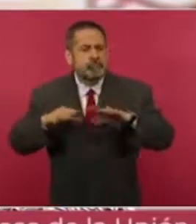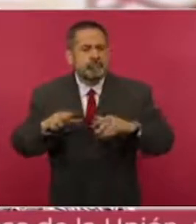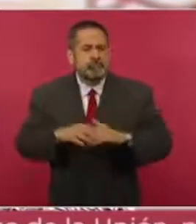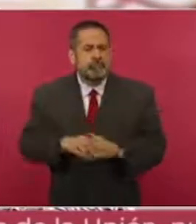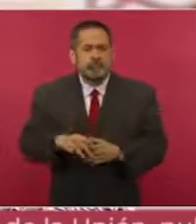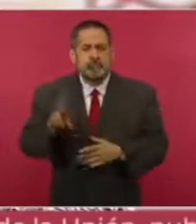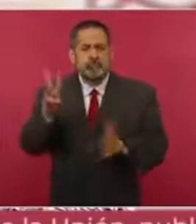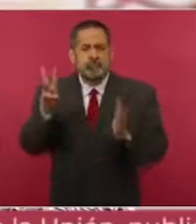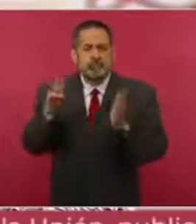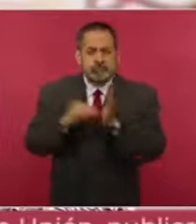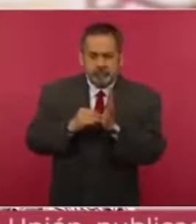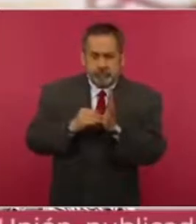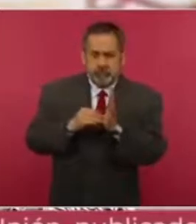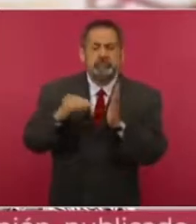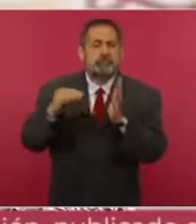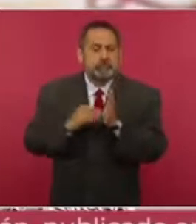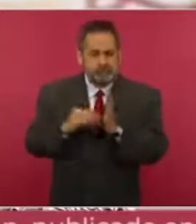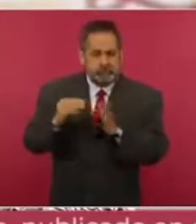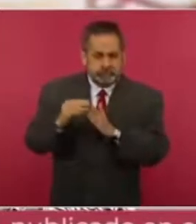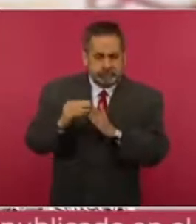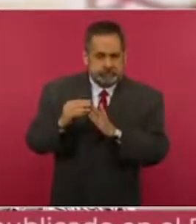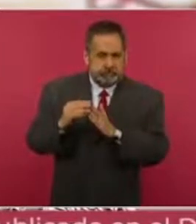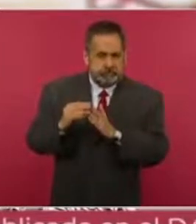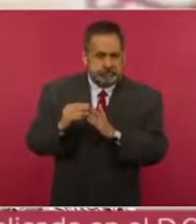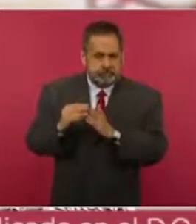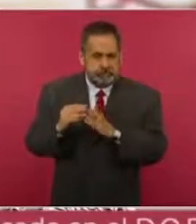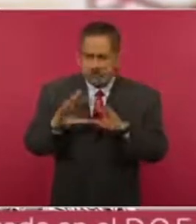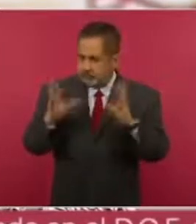Son 3,000 millones.